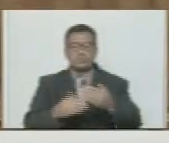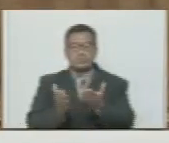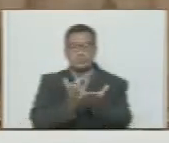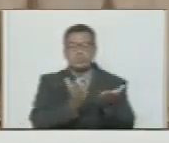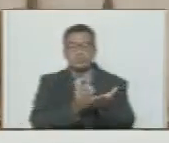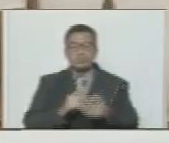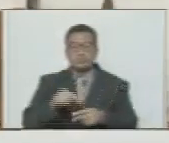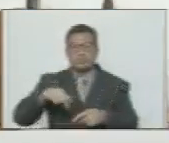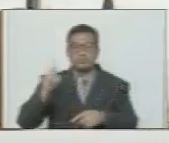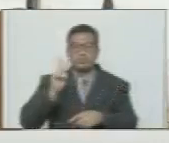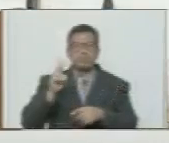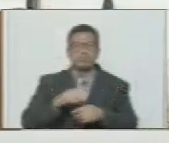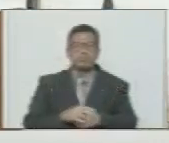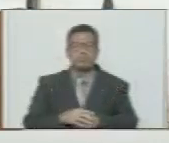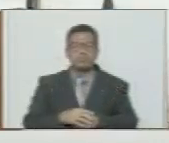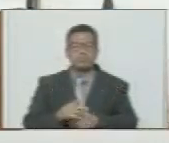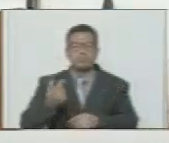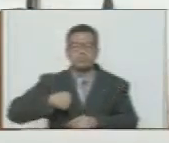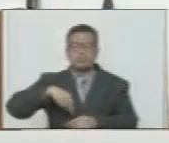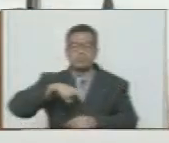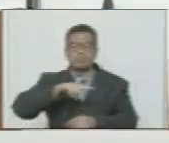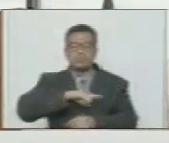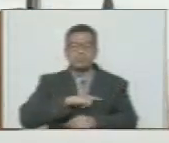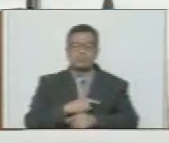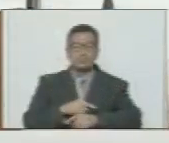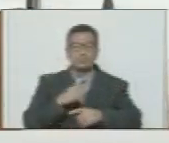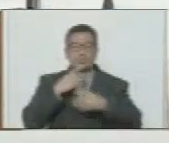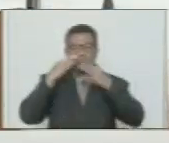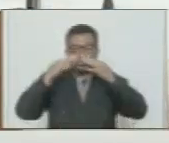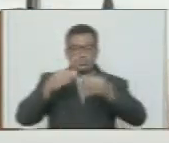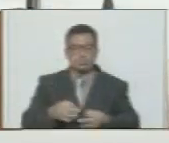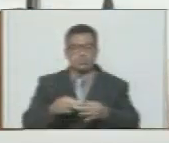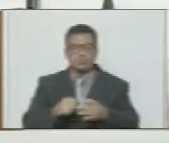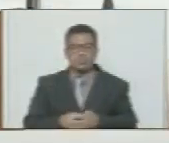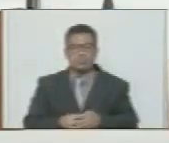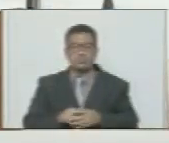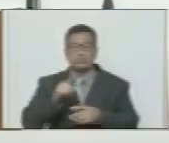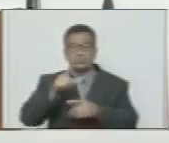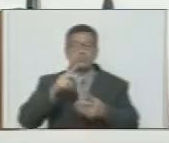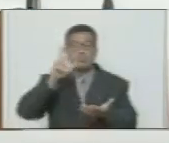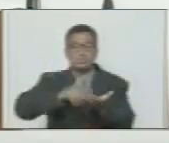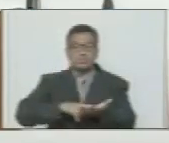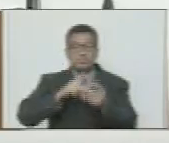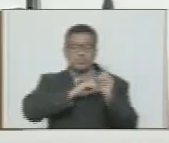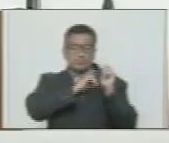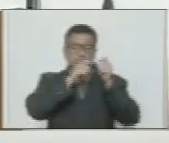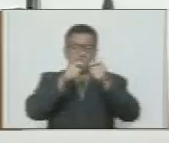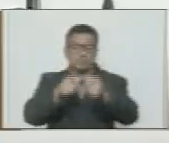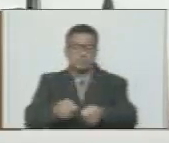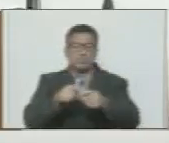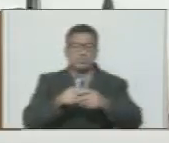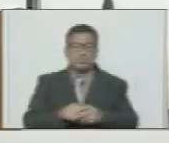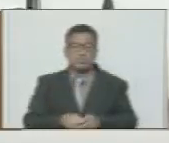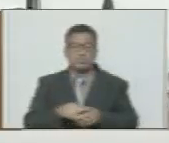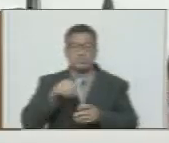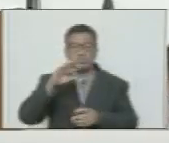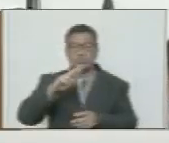en el sector educativo desde Venezuela. Nosotros estamos seguros que una vez aprobada esta